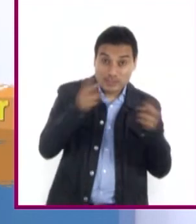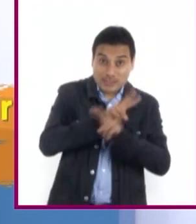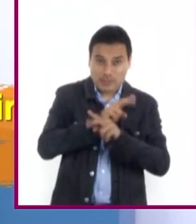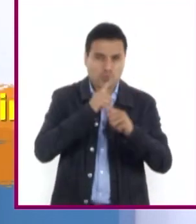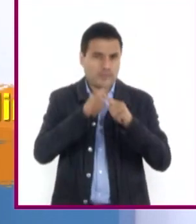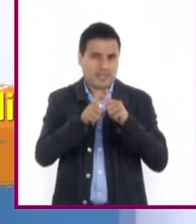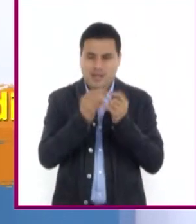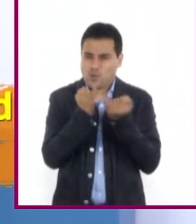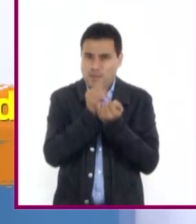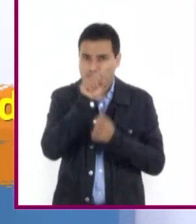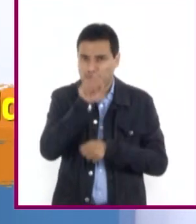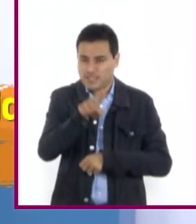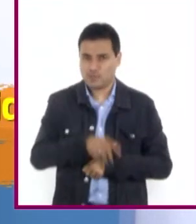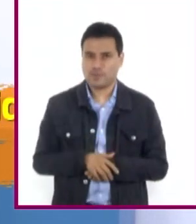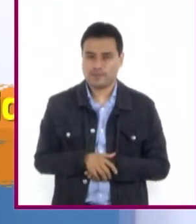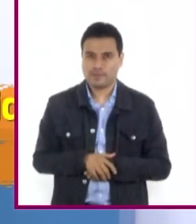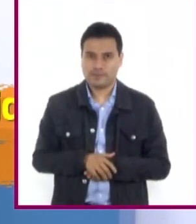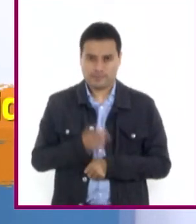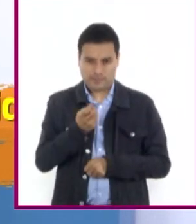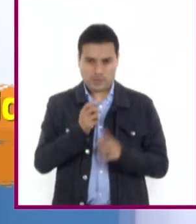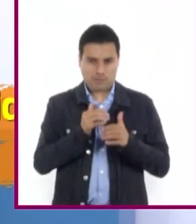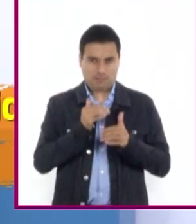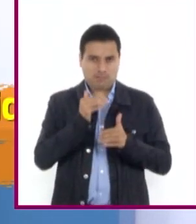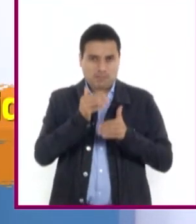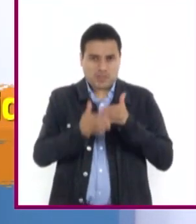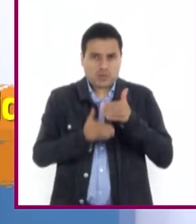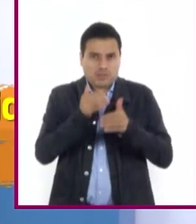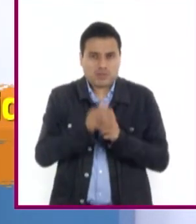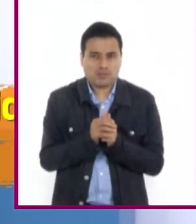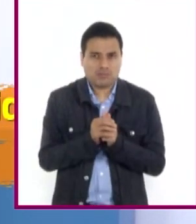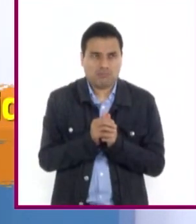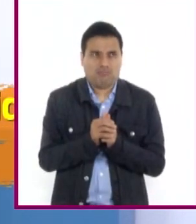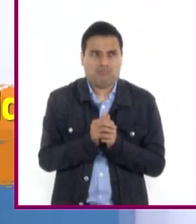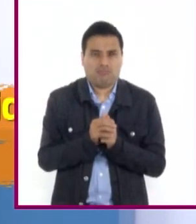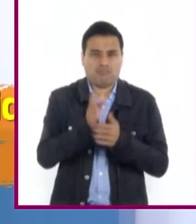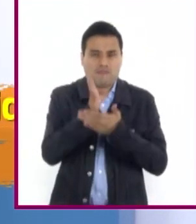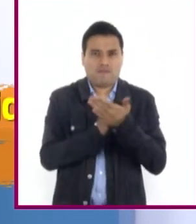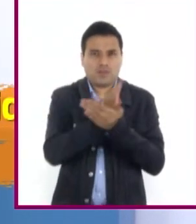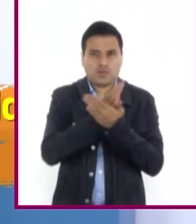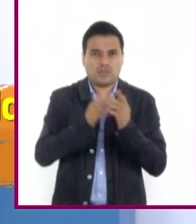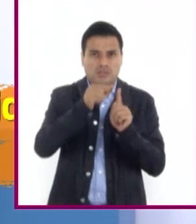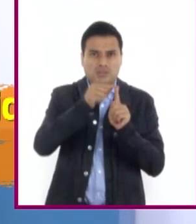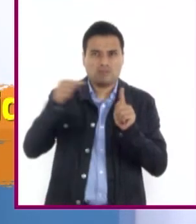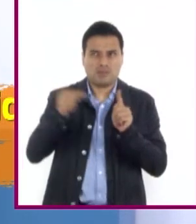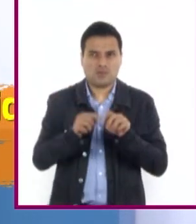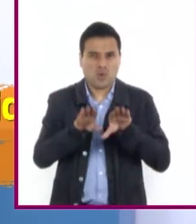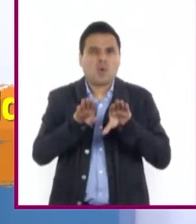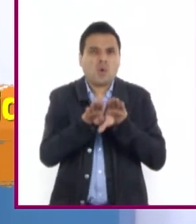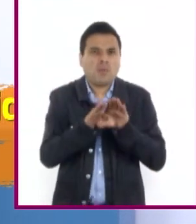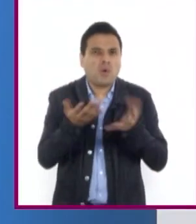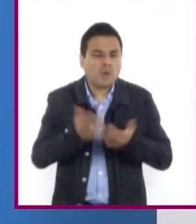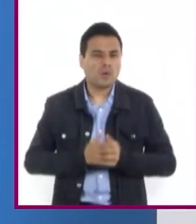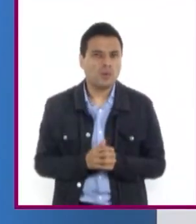¿Qué relación tiene el procedimiento o para dividir fracciones con los números recíprocos?